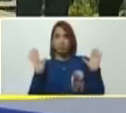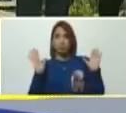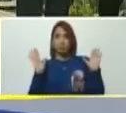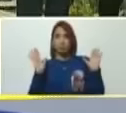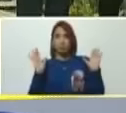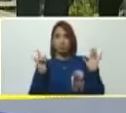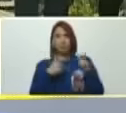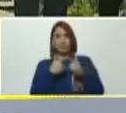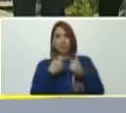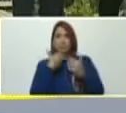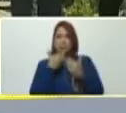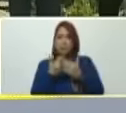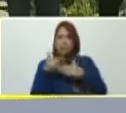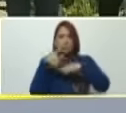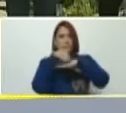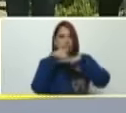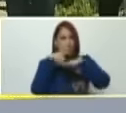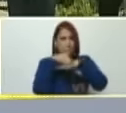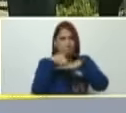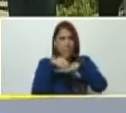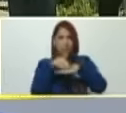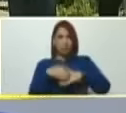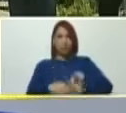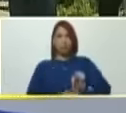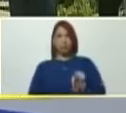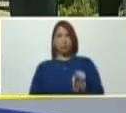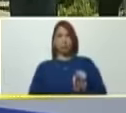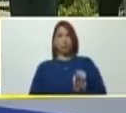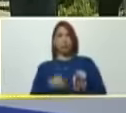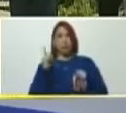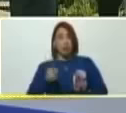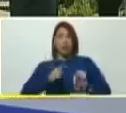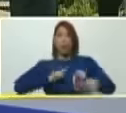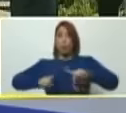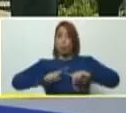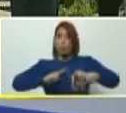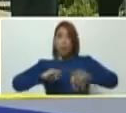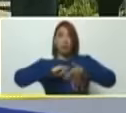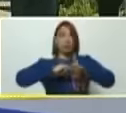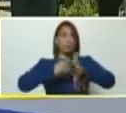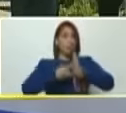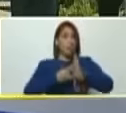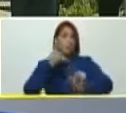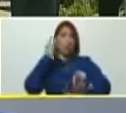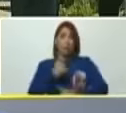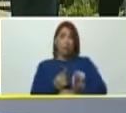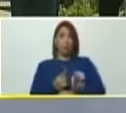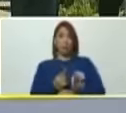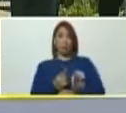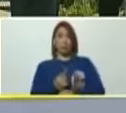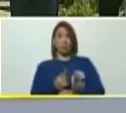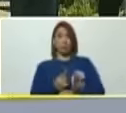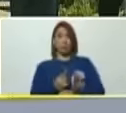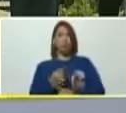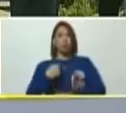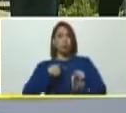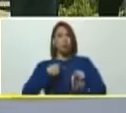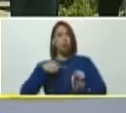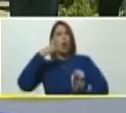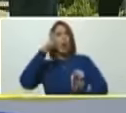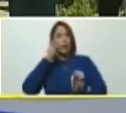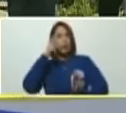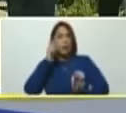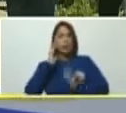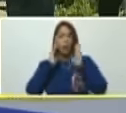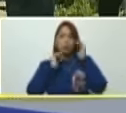Entonces pido disculpas. Hay que coordinar bien técnicamente. Yo estaba escuchando con mucha atención